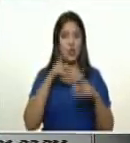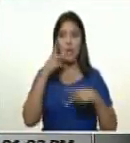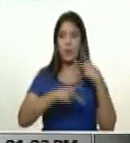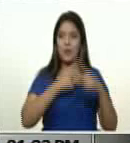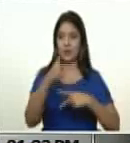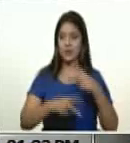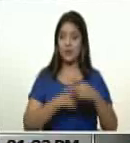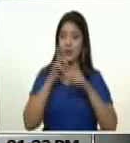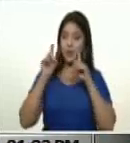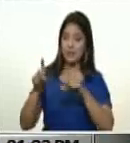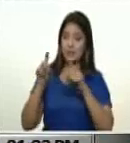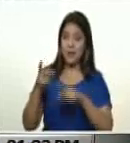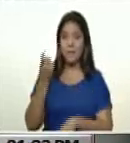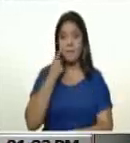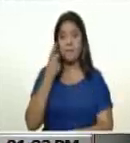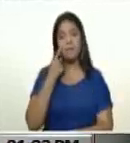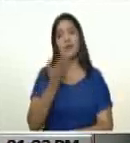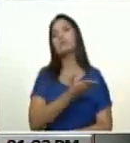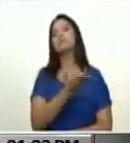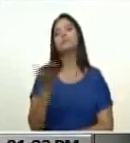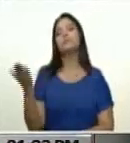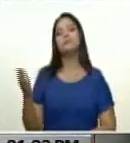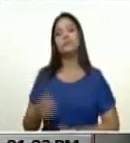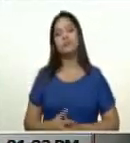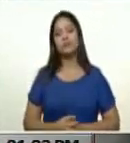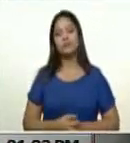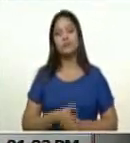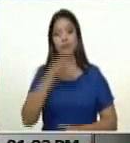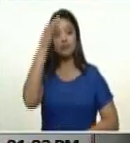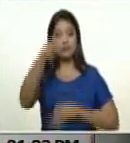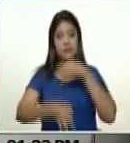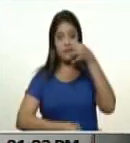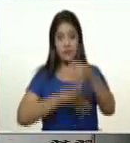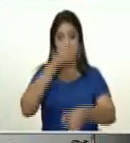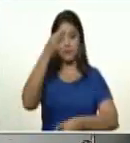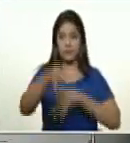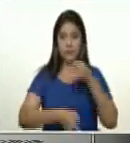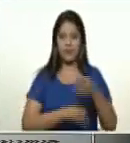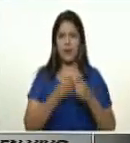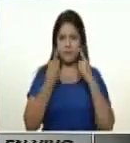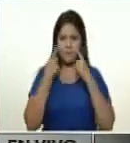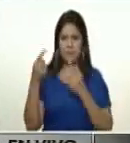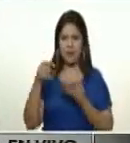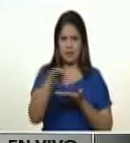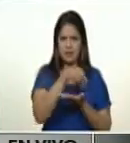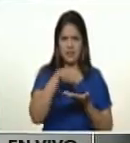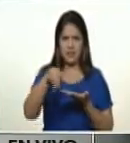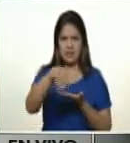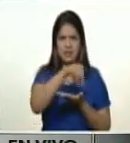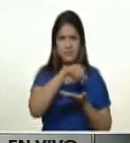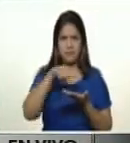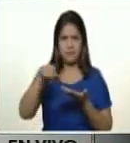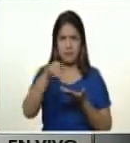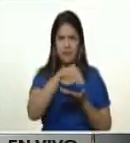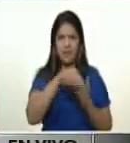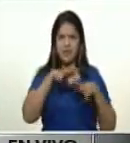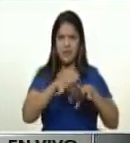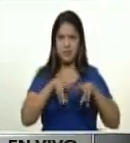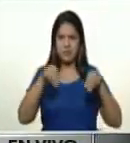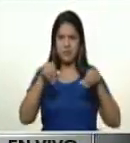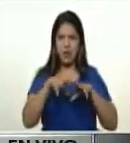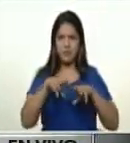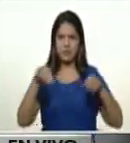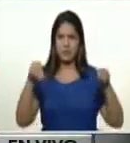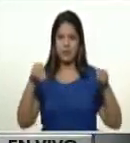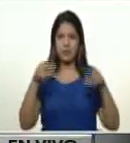Ok. Fíjense ustedes. Aquí está la arcilla cruda y el barro, ¿verdad?